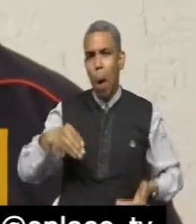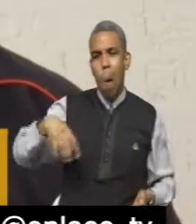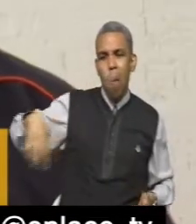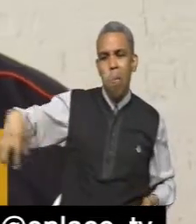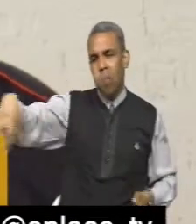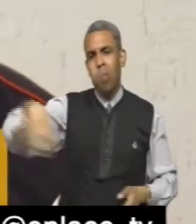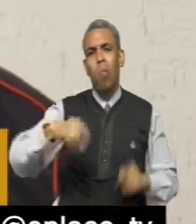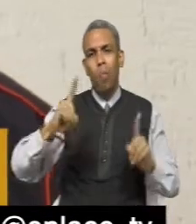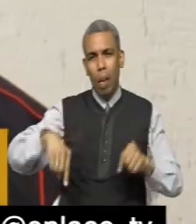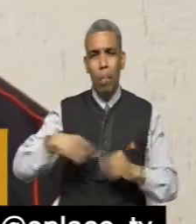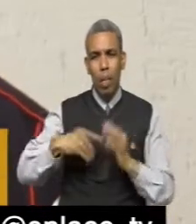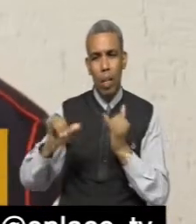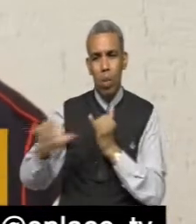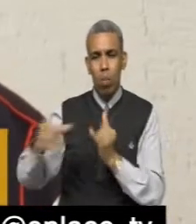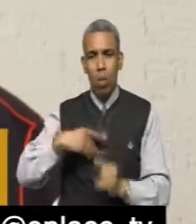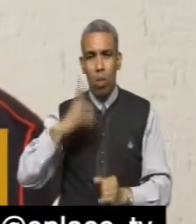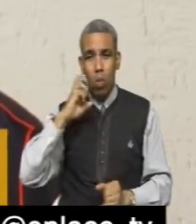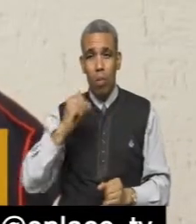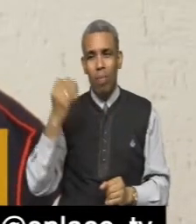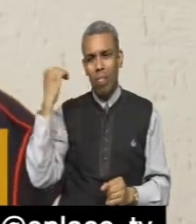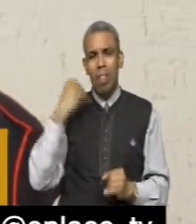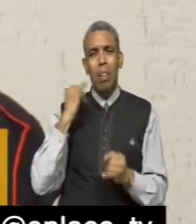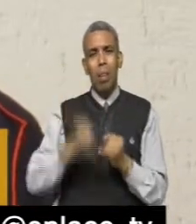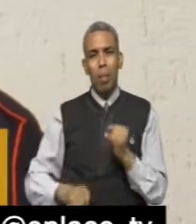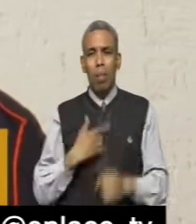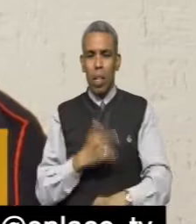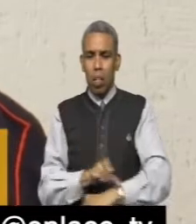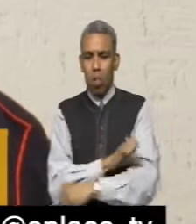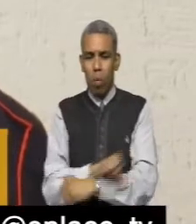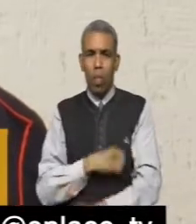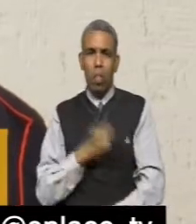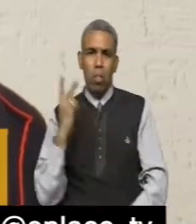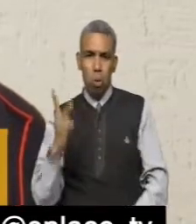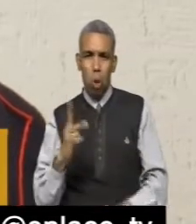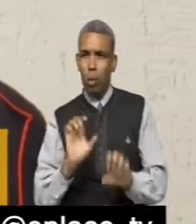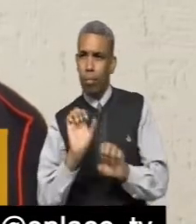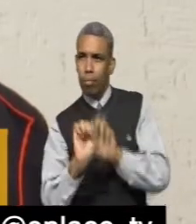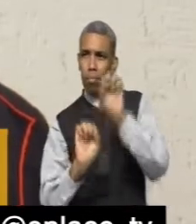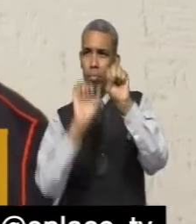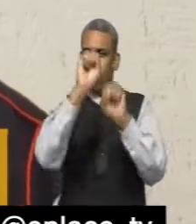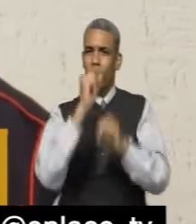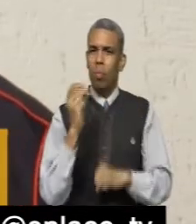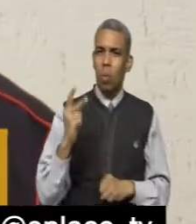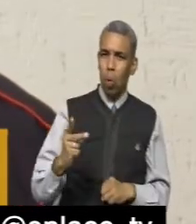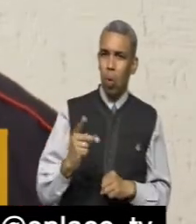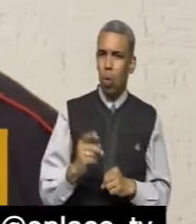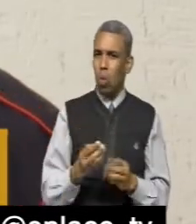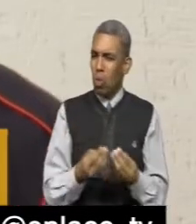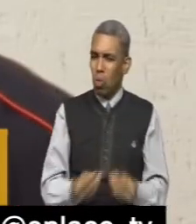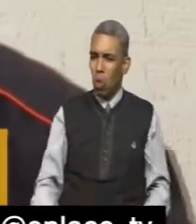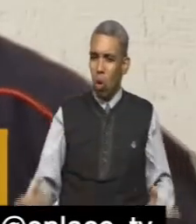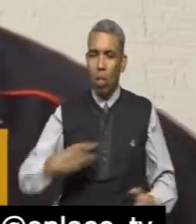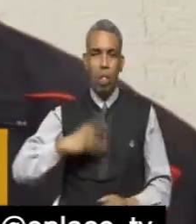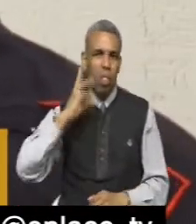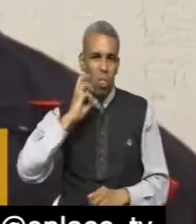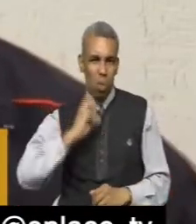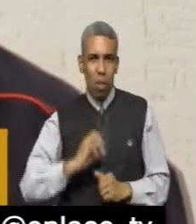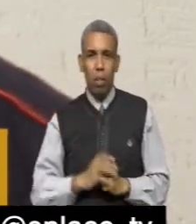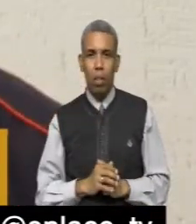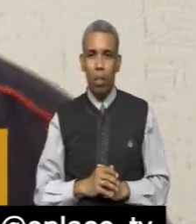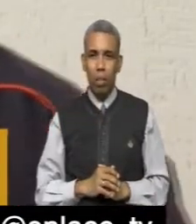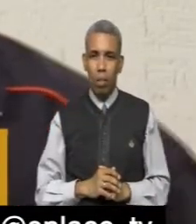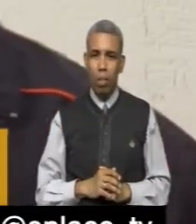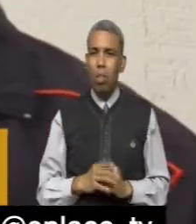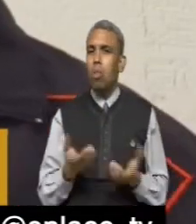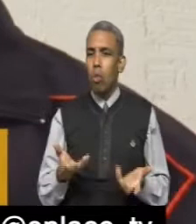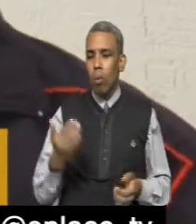dos portátiles, una escalera y otros elementos de oficina. ¿Esta vez que le robaron? Esta vez, como ustedes ven, se